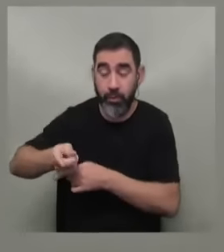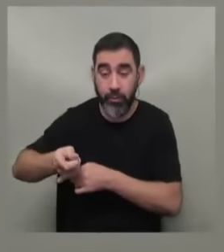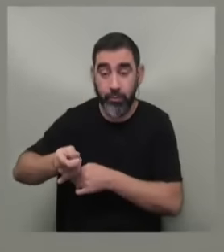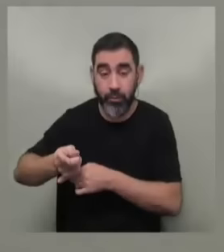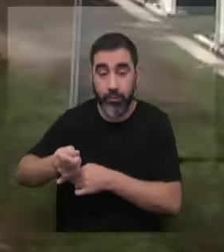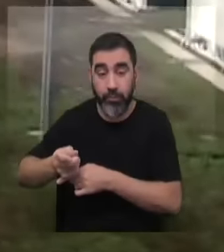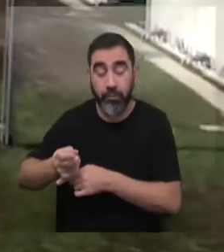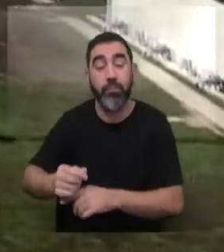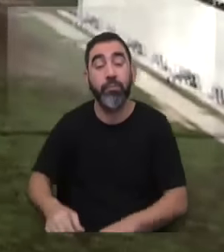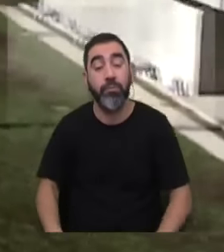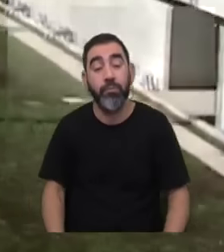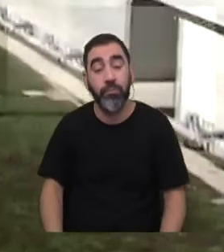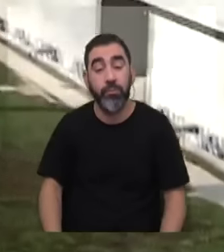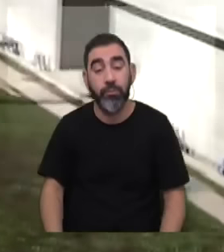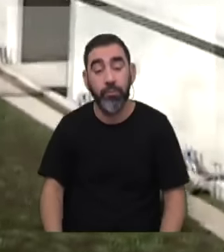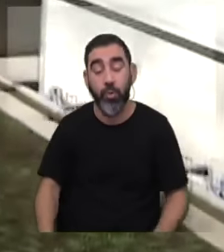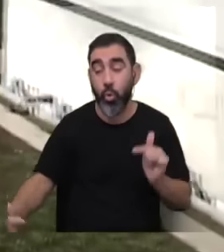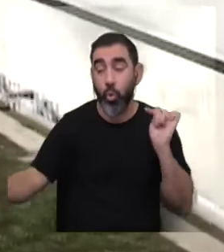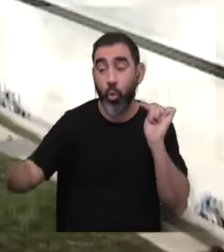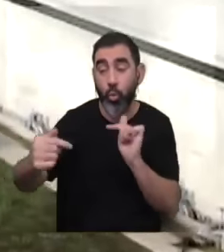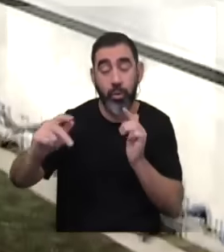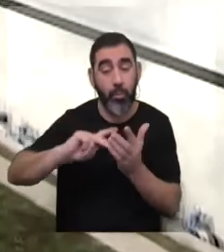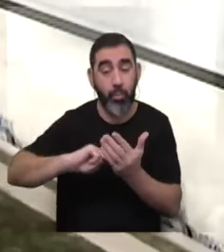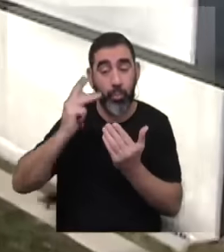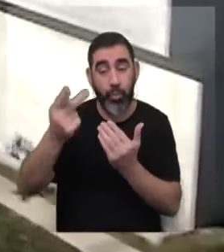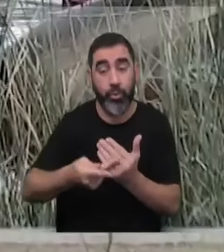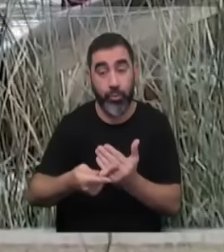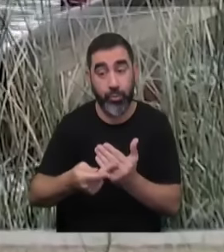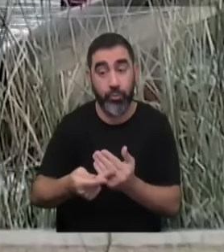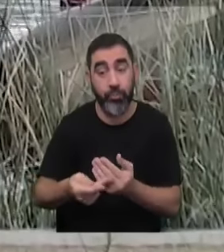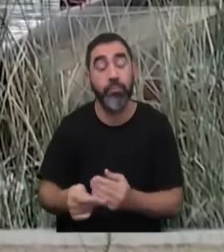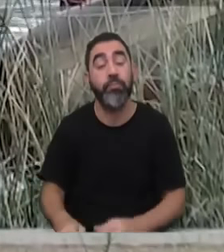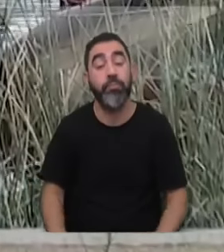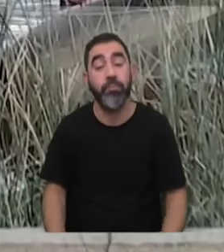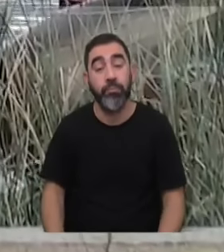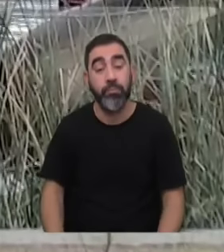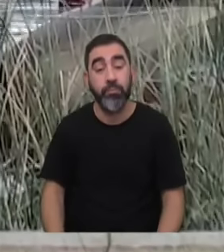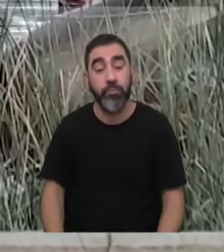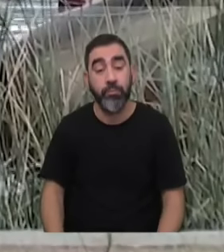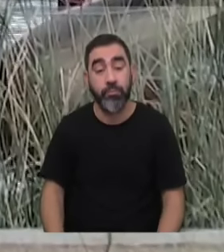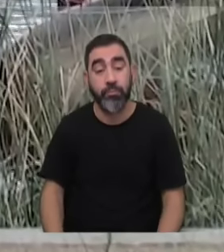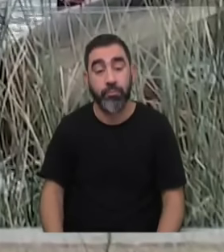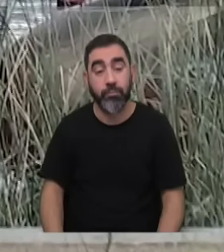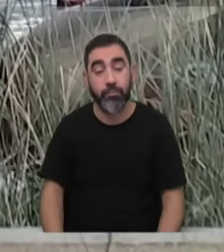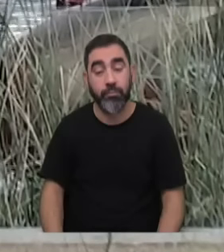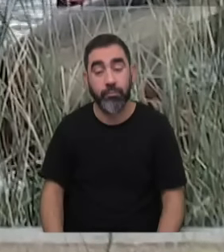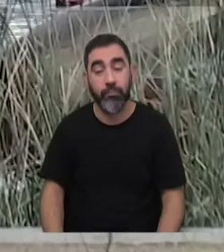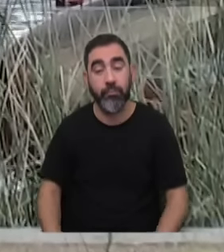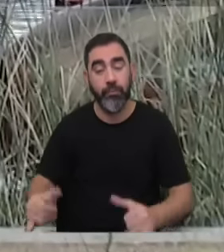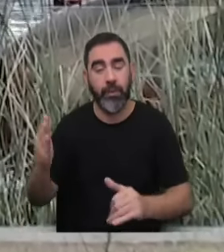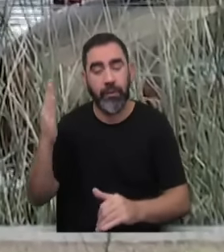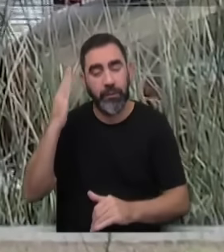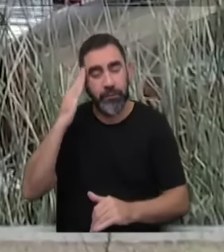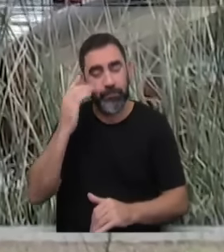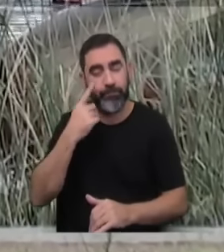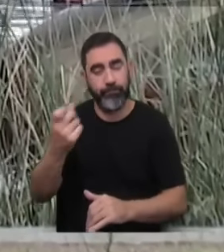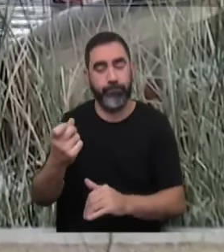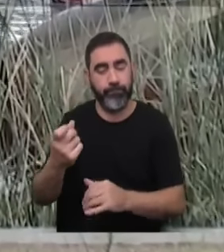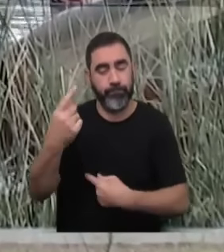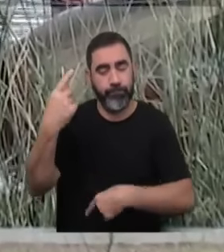estar en contra del proyecto Neptuno porque ya se había visualizado digamos este las